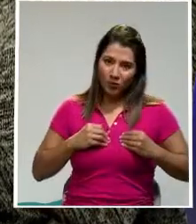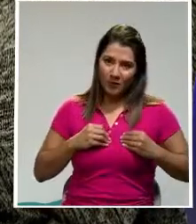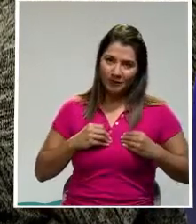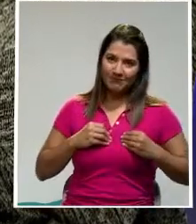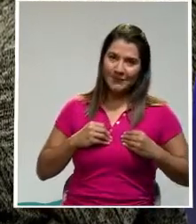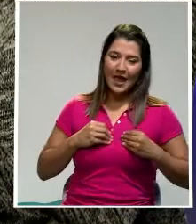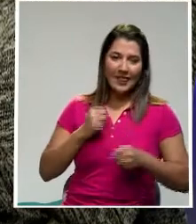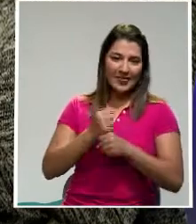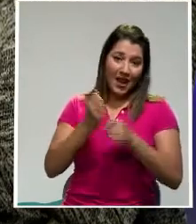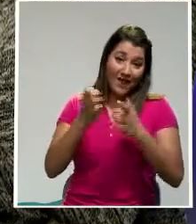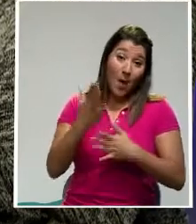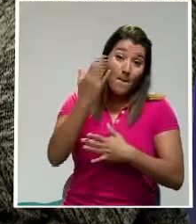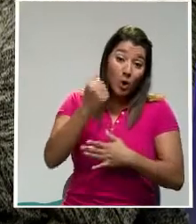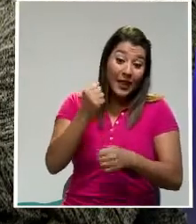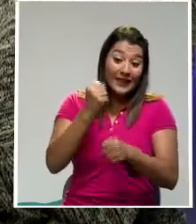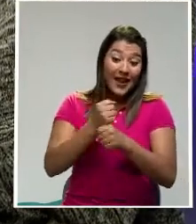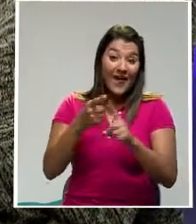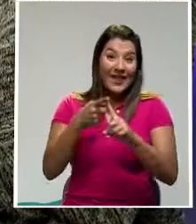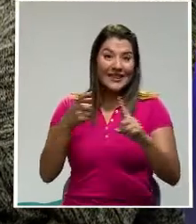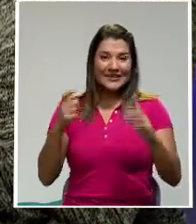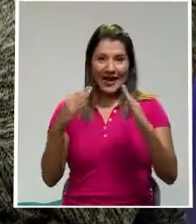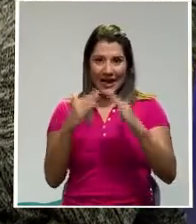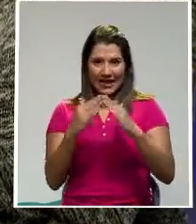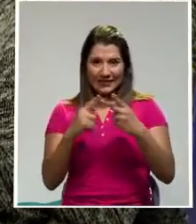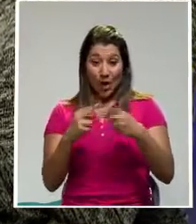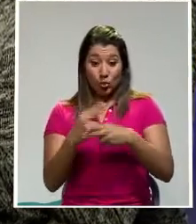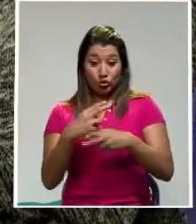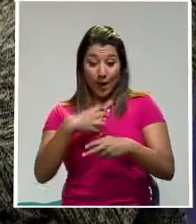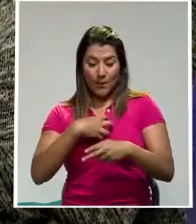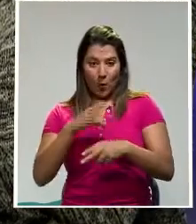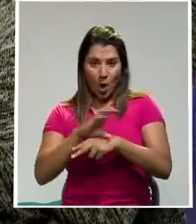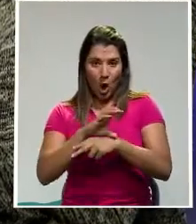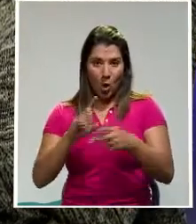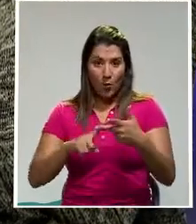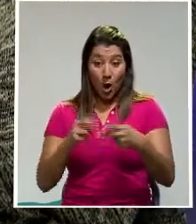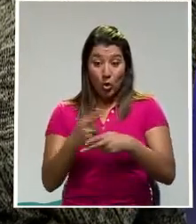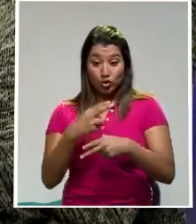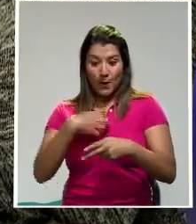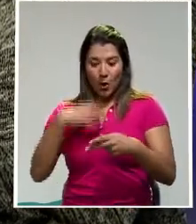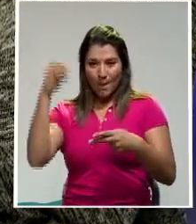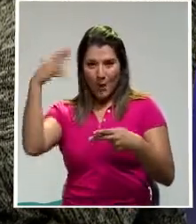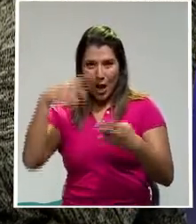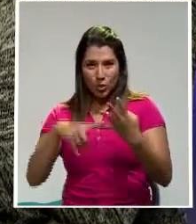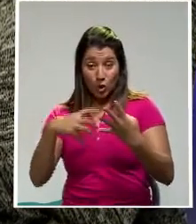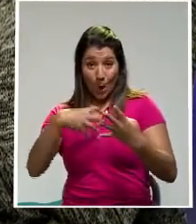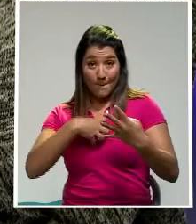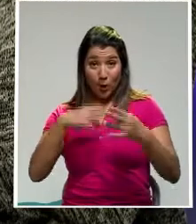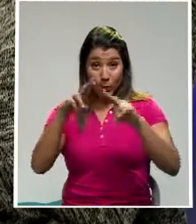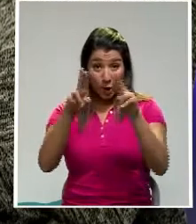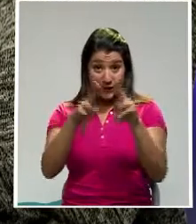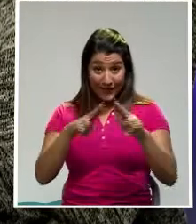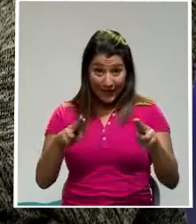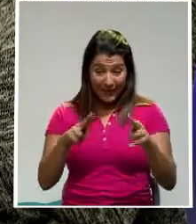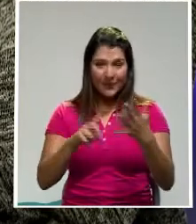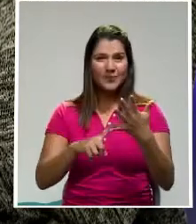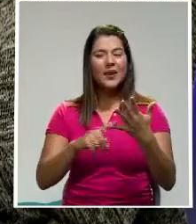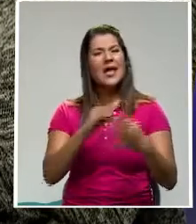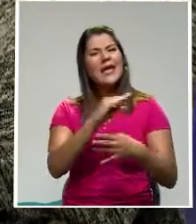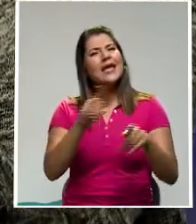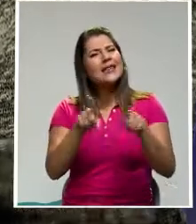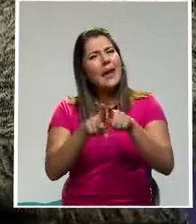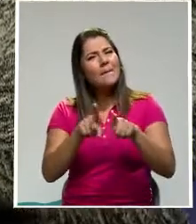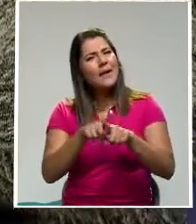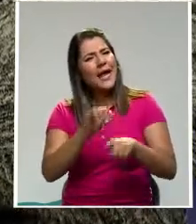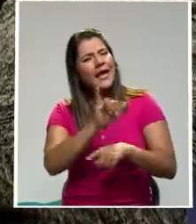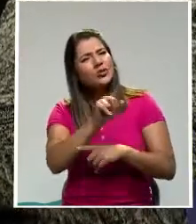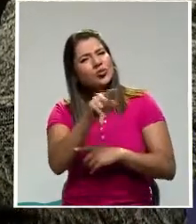usar sus equipos de cómputo, su luz, su internet, y también esto que usted ya adelantaba